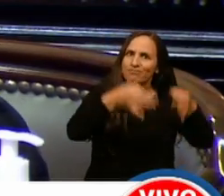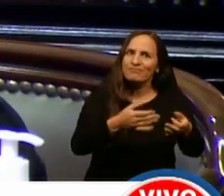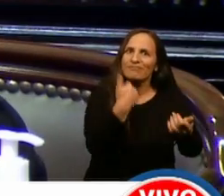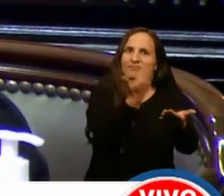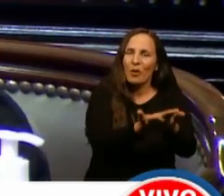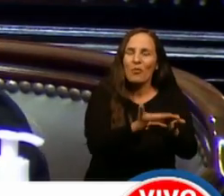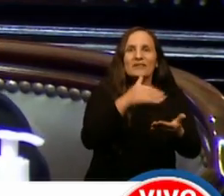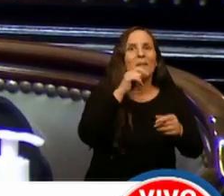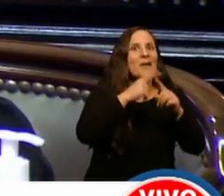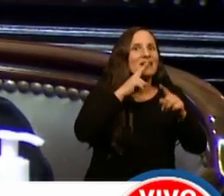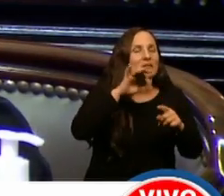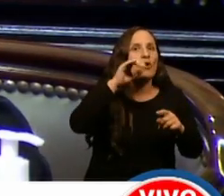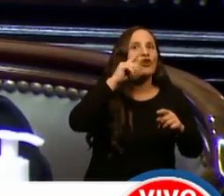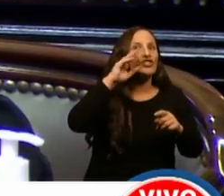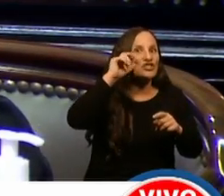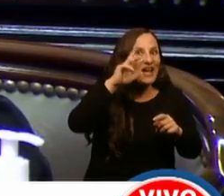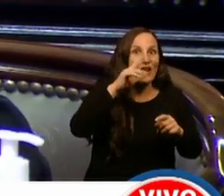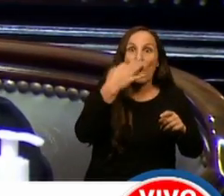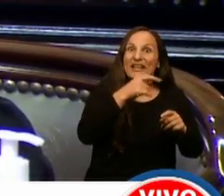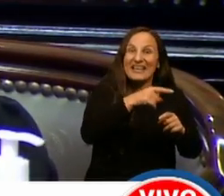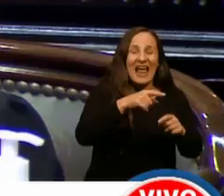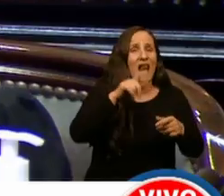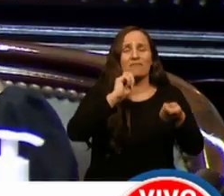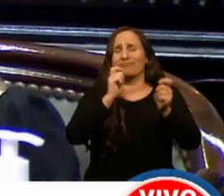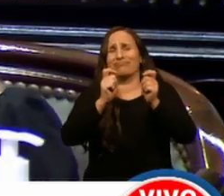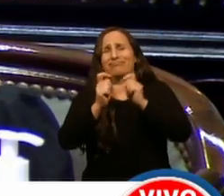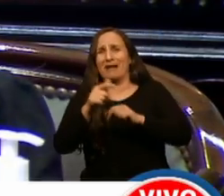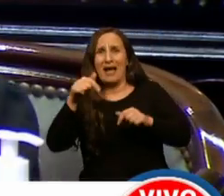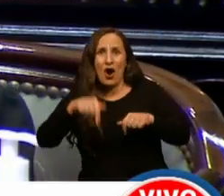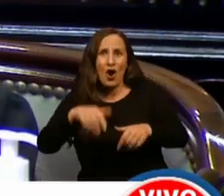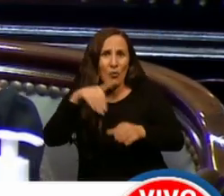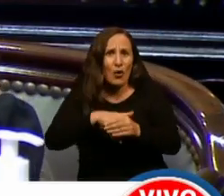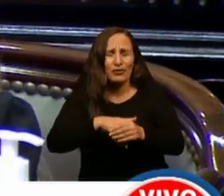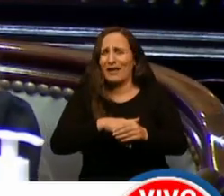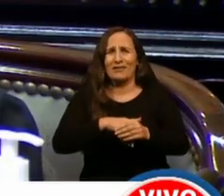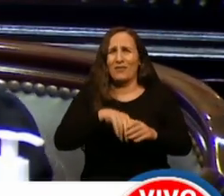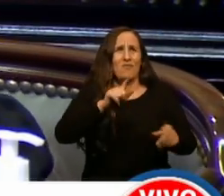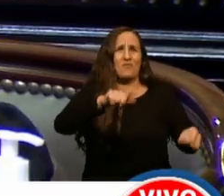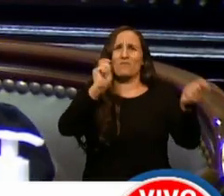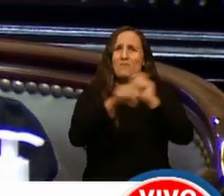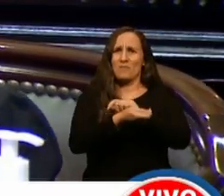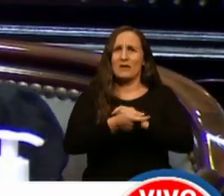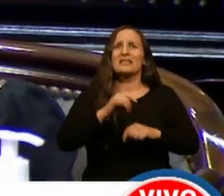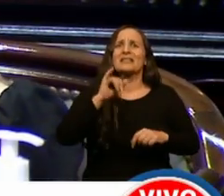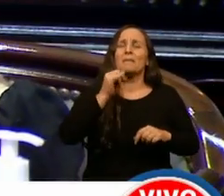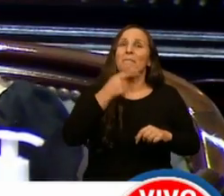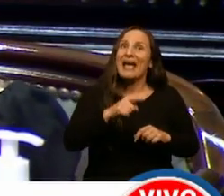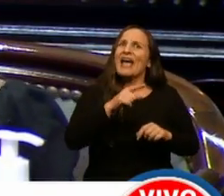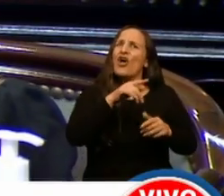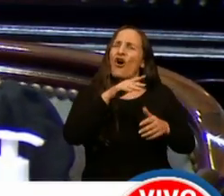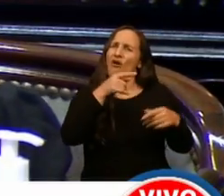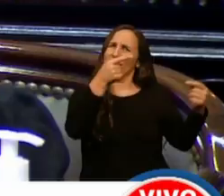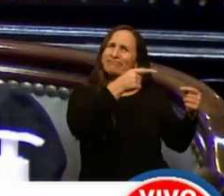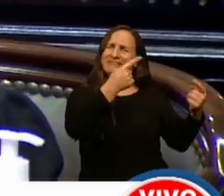presentaron no es lo que hoy votamos hay grandísimas diferencias pero conservan las mismas inconsistencias